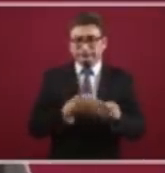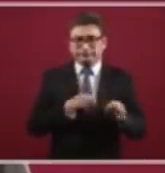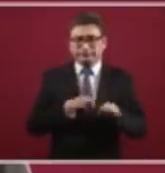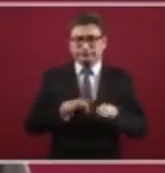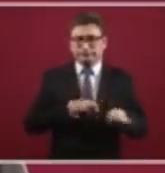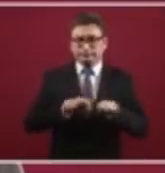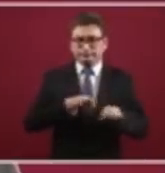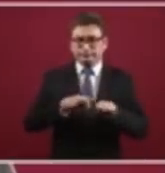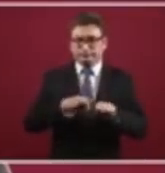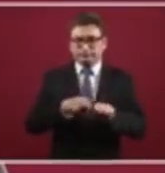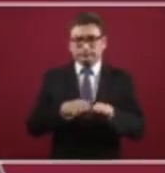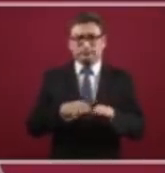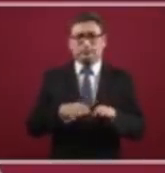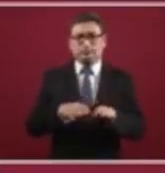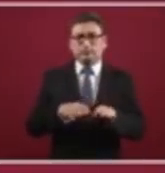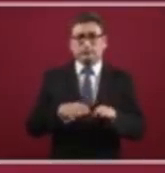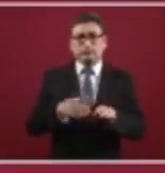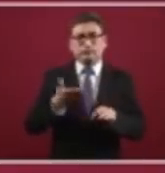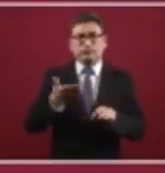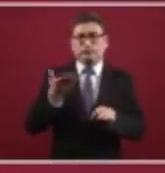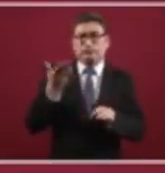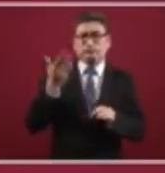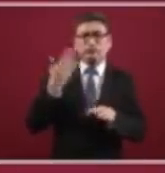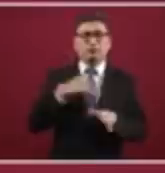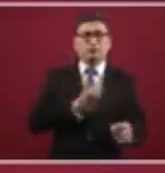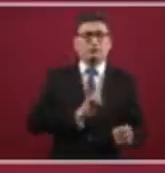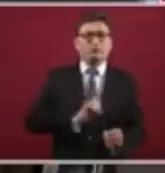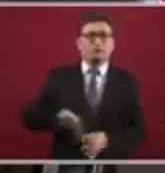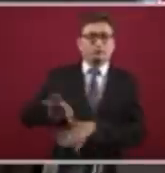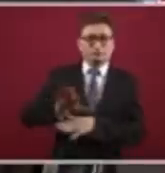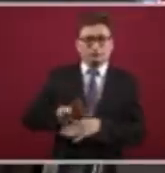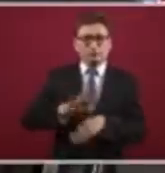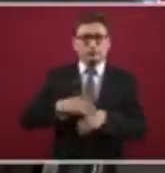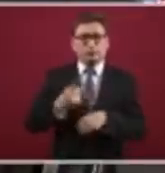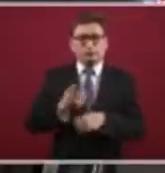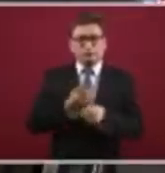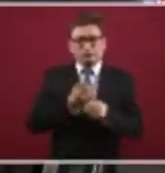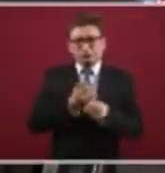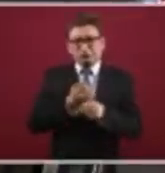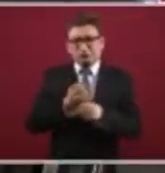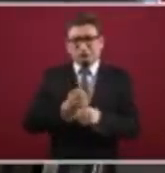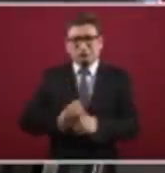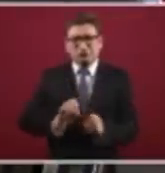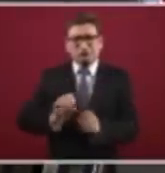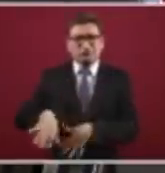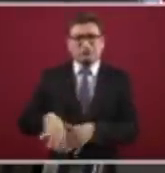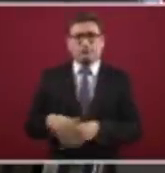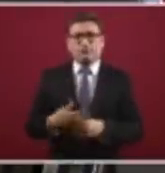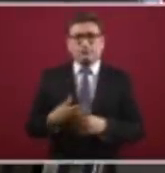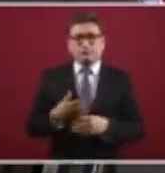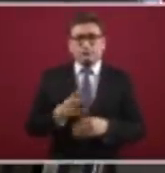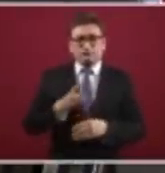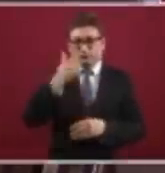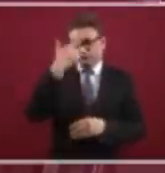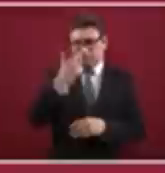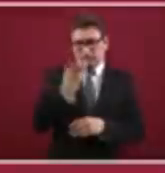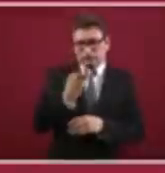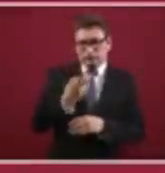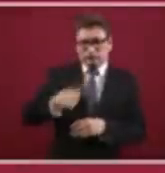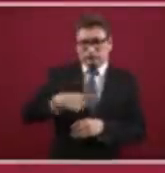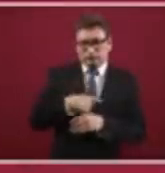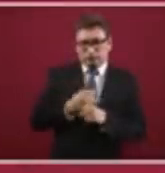fue abandonado son de las tareas que no se realizaron en las tareas de investigación en donde empezamos por integrar